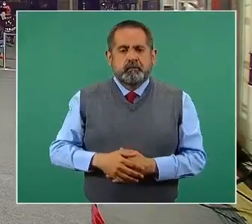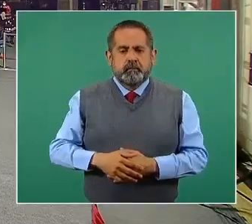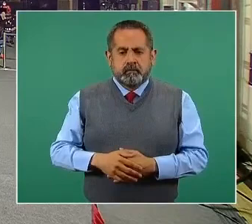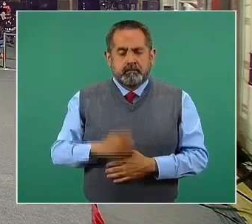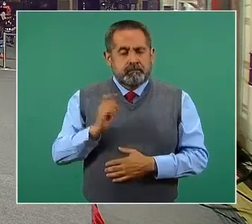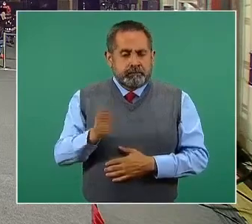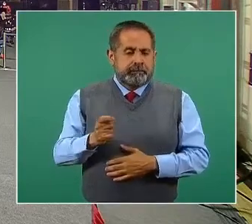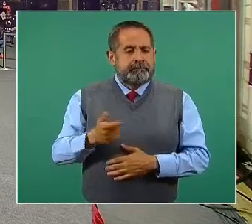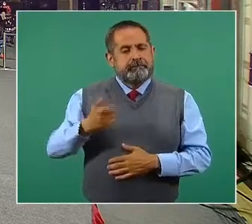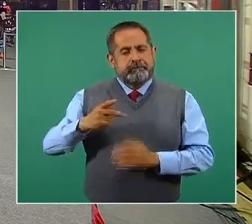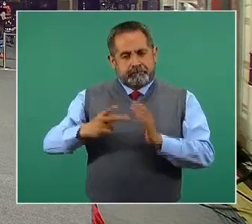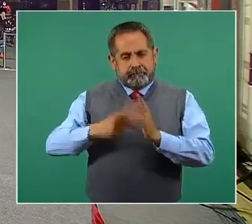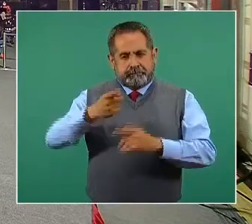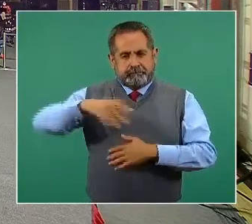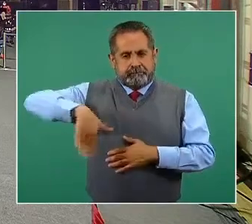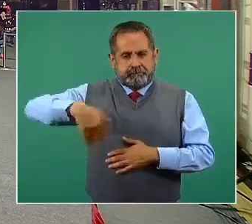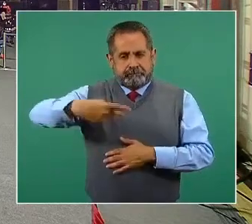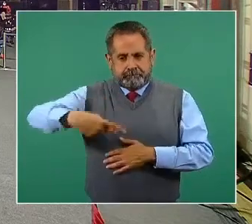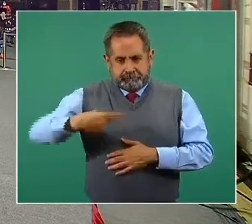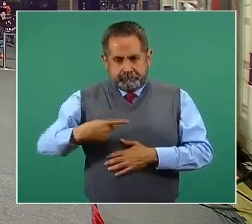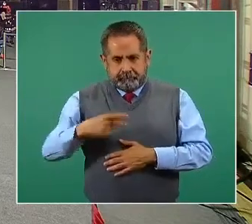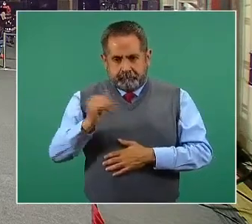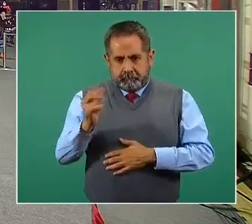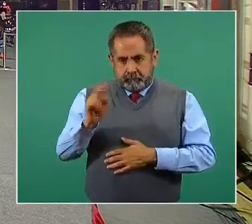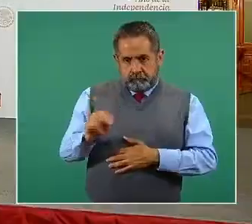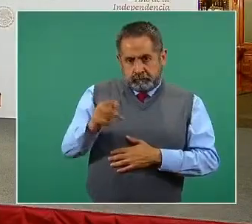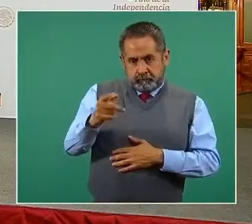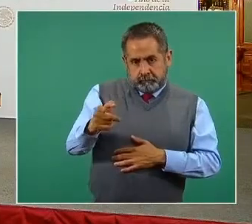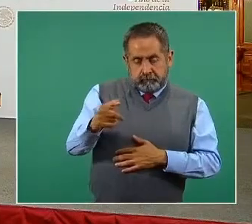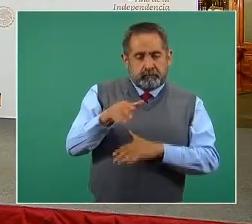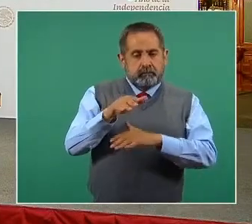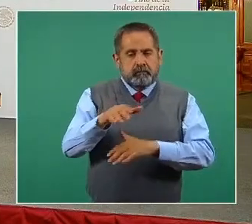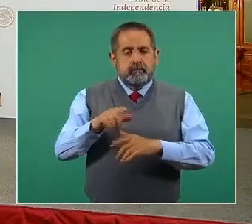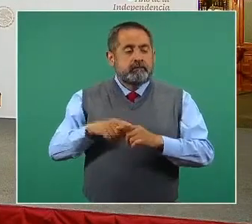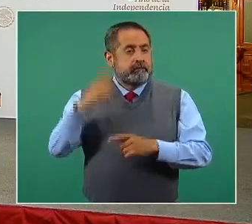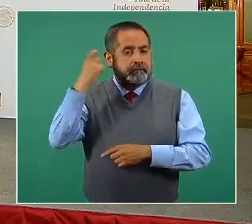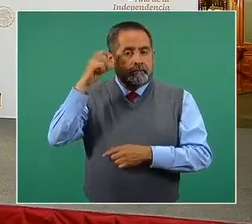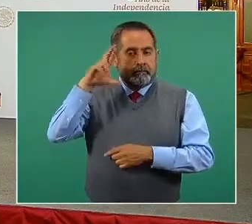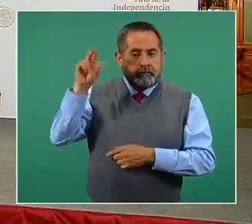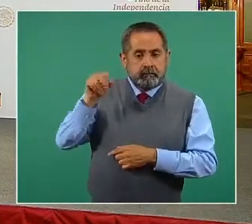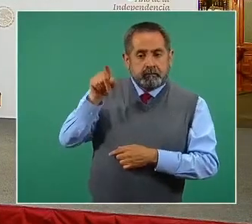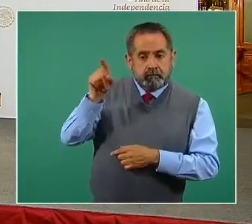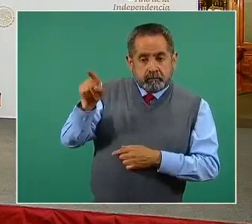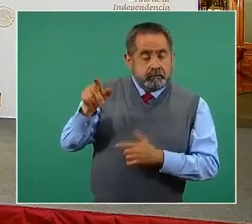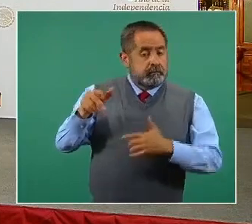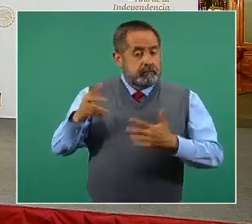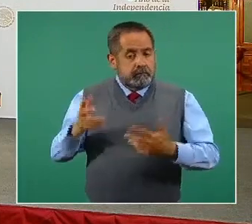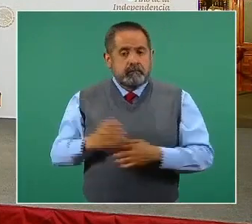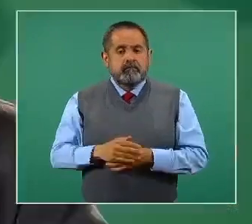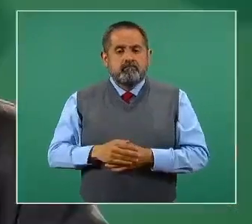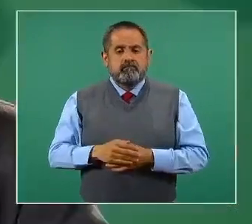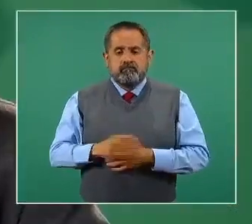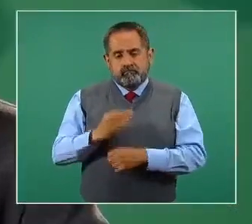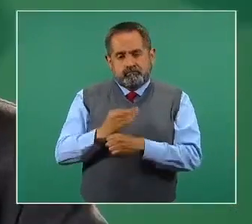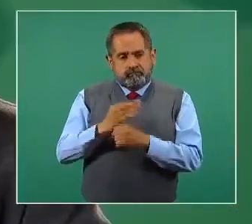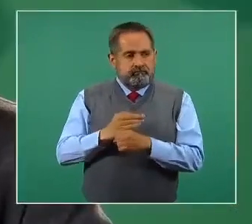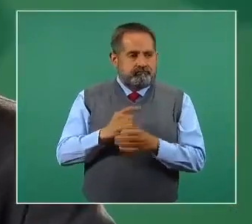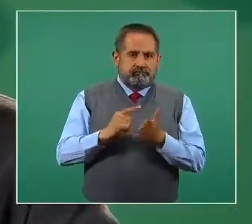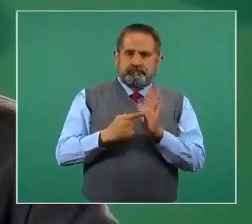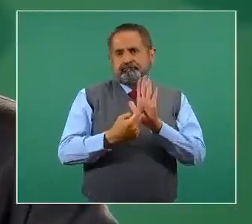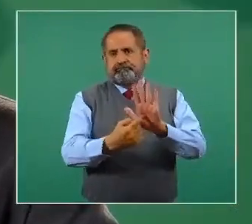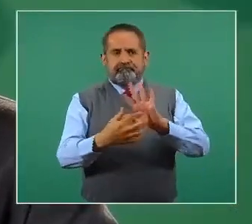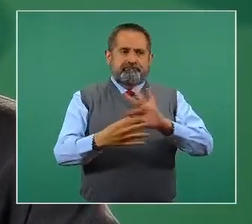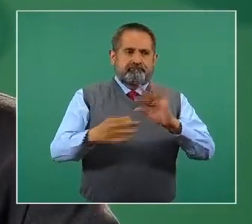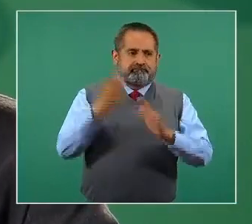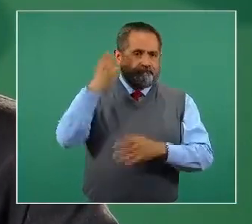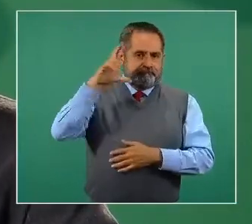que, regresando a la pregunta que hace Juan Hernández sobre Quintana Roo, en este momento mencionamos Quintana Roo porque la